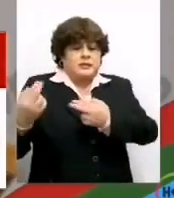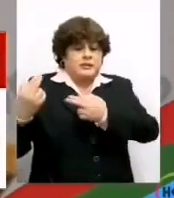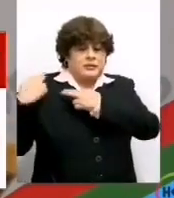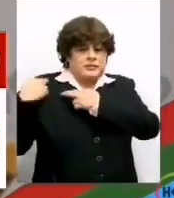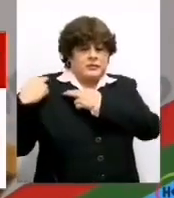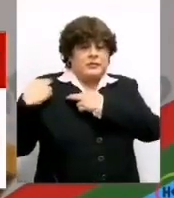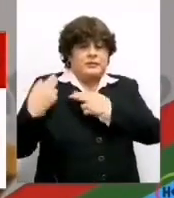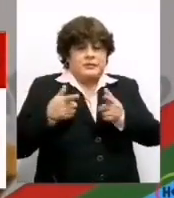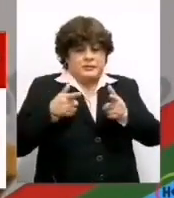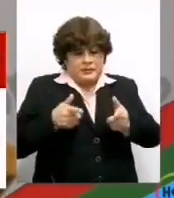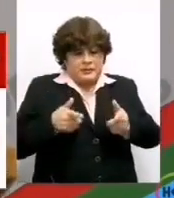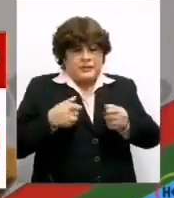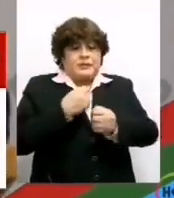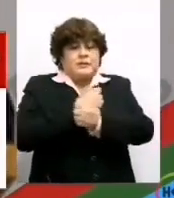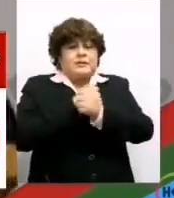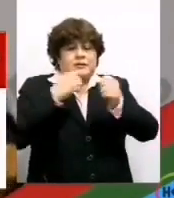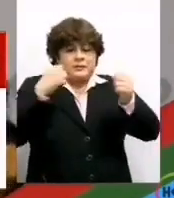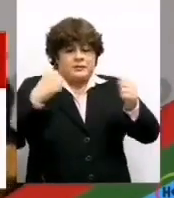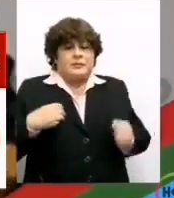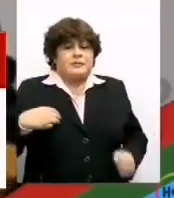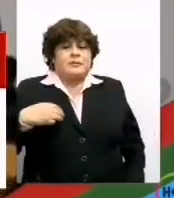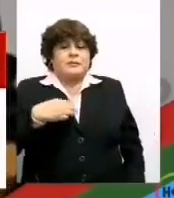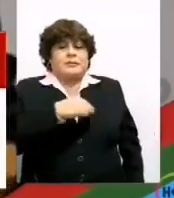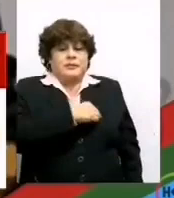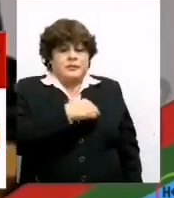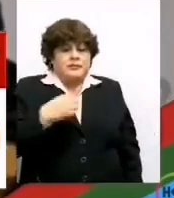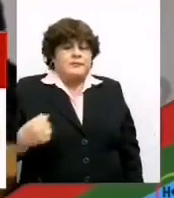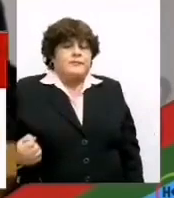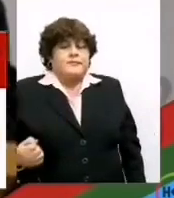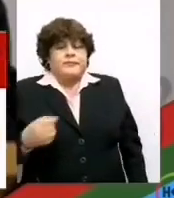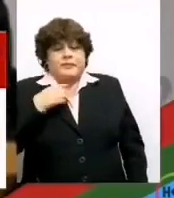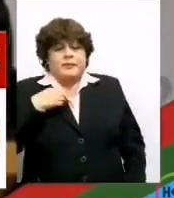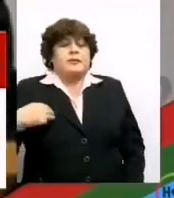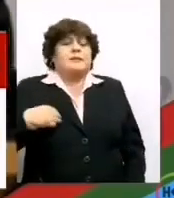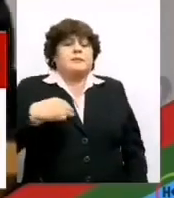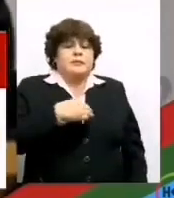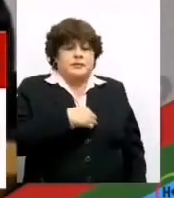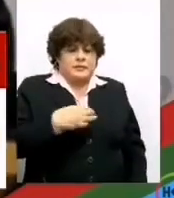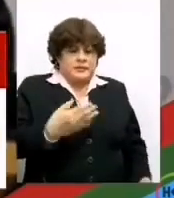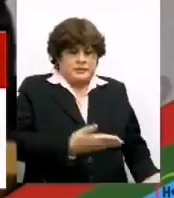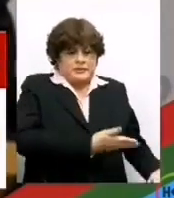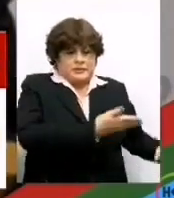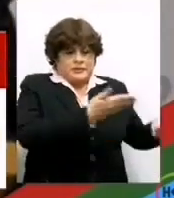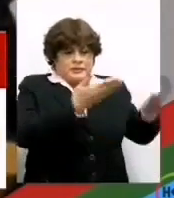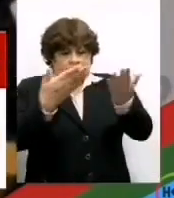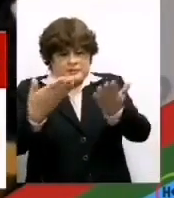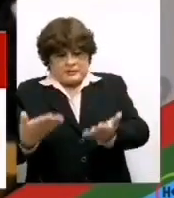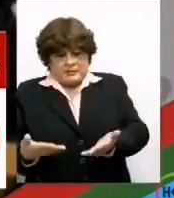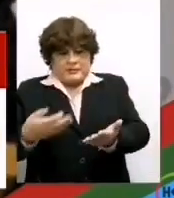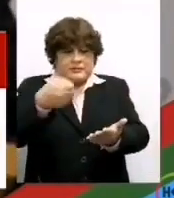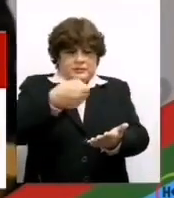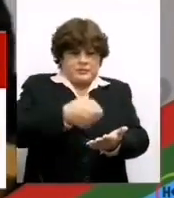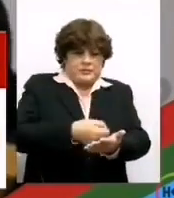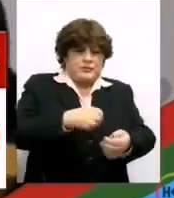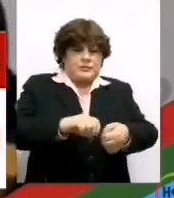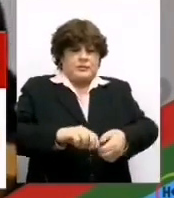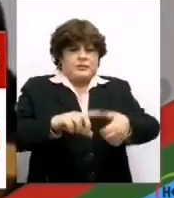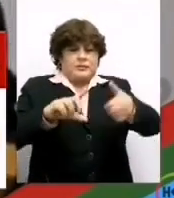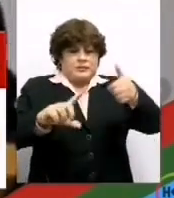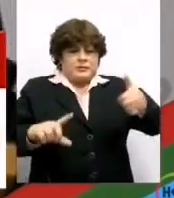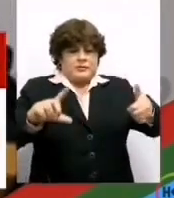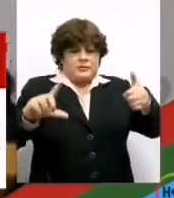de ver la salud a nivel de ministerio el Ministerio transfiere recursos a las regiones